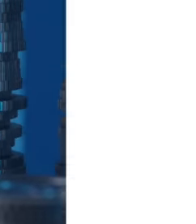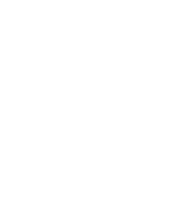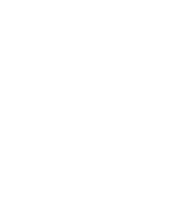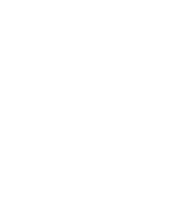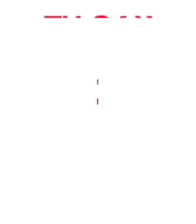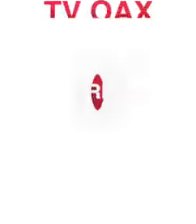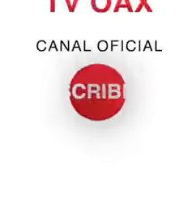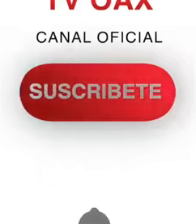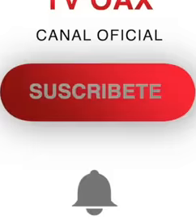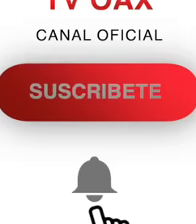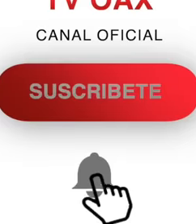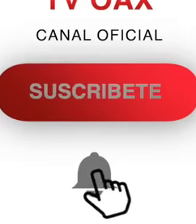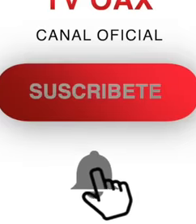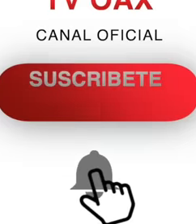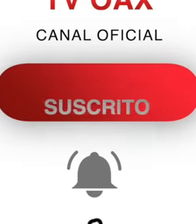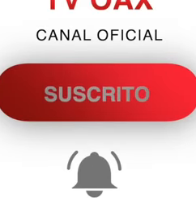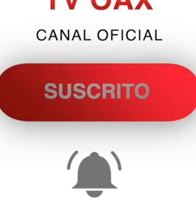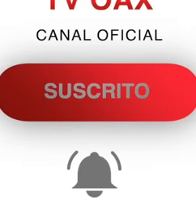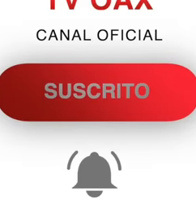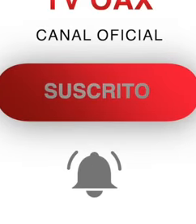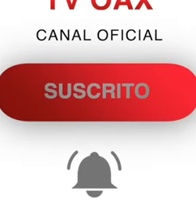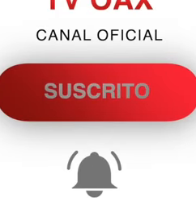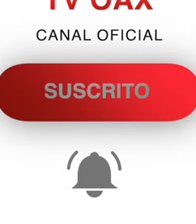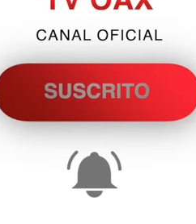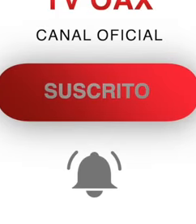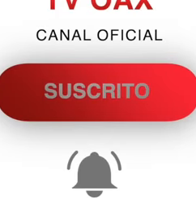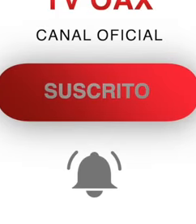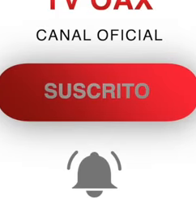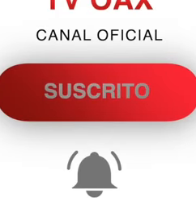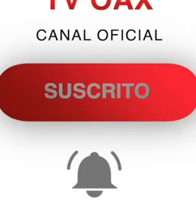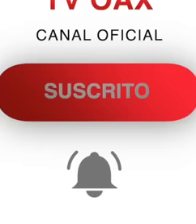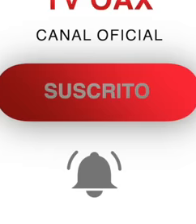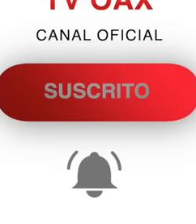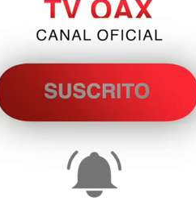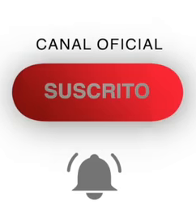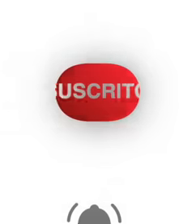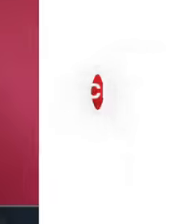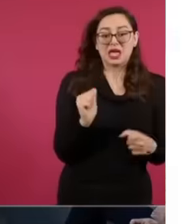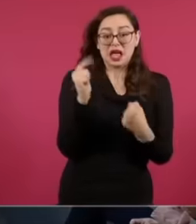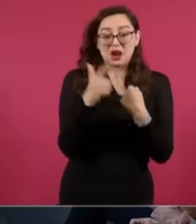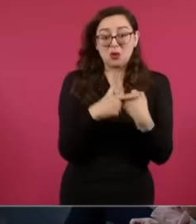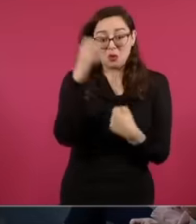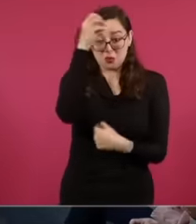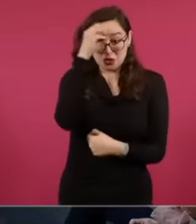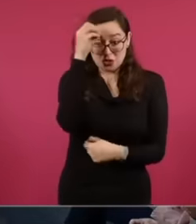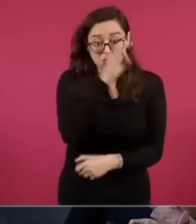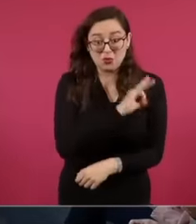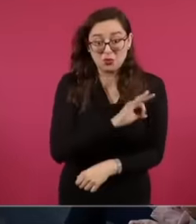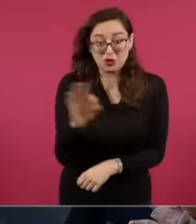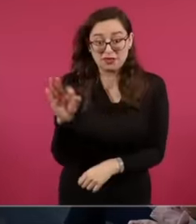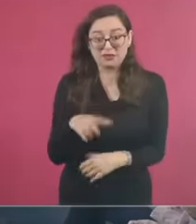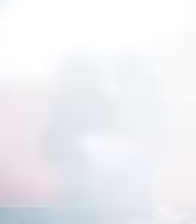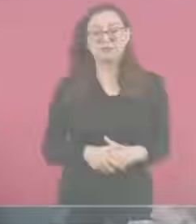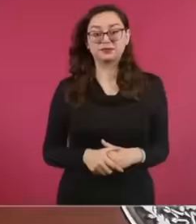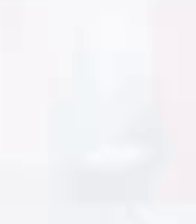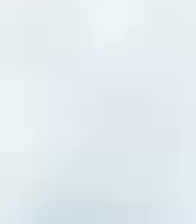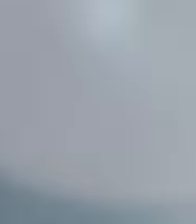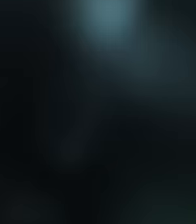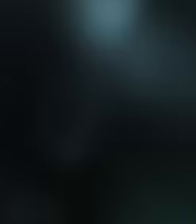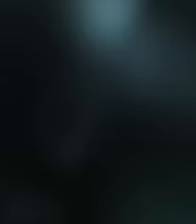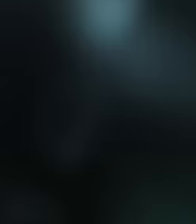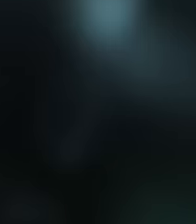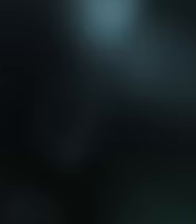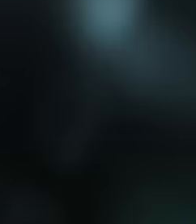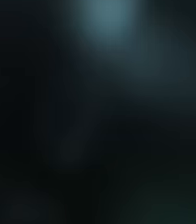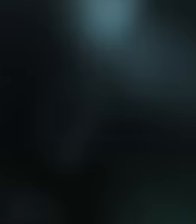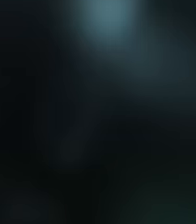equipo, presidente, y cuál es la información que nos tiene, si me hace favor. Bueno. Hay esta